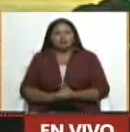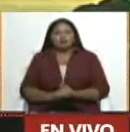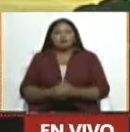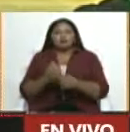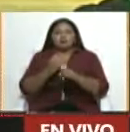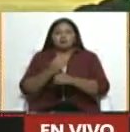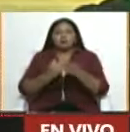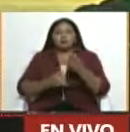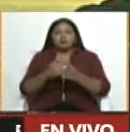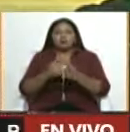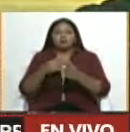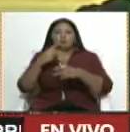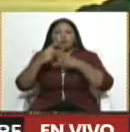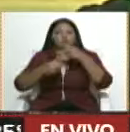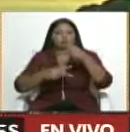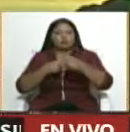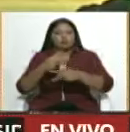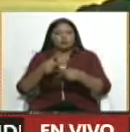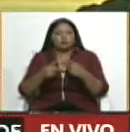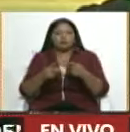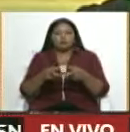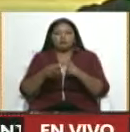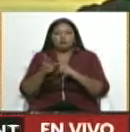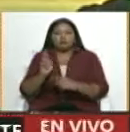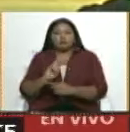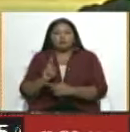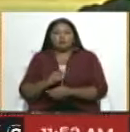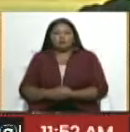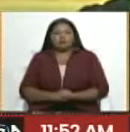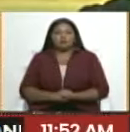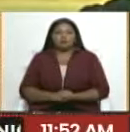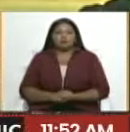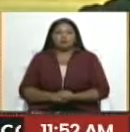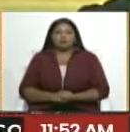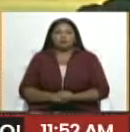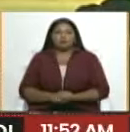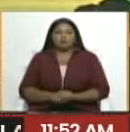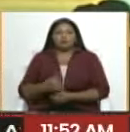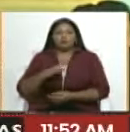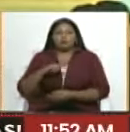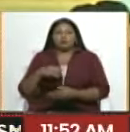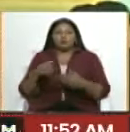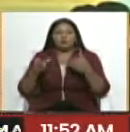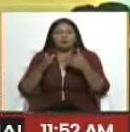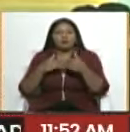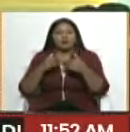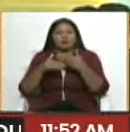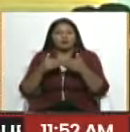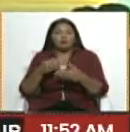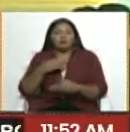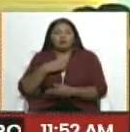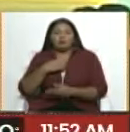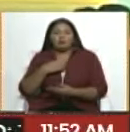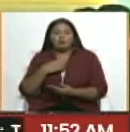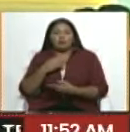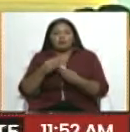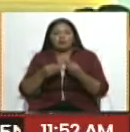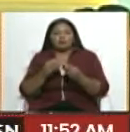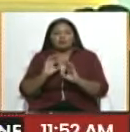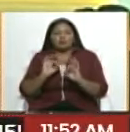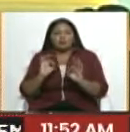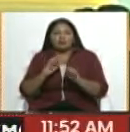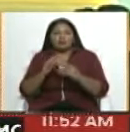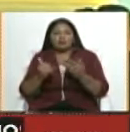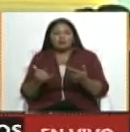el registro. Es un proceso automatizado y en el momento de cerrar no puede hacer, ninguno de